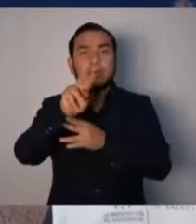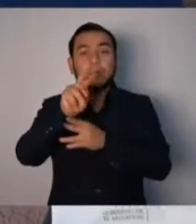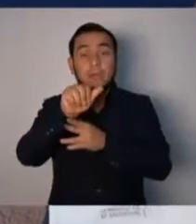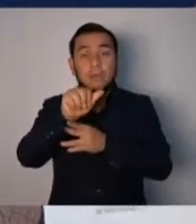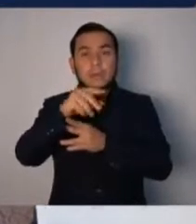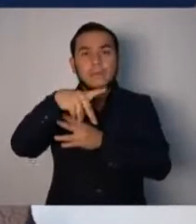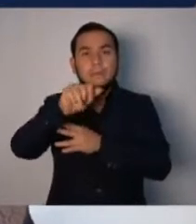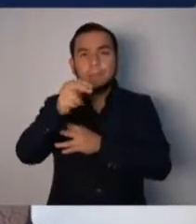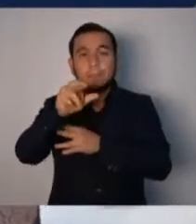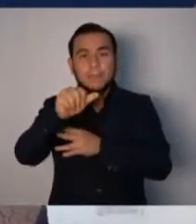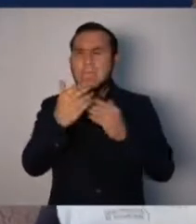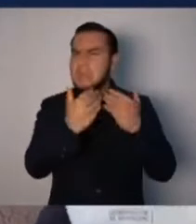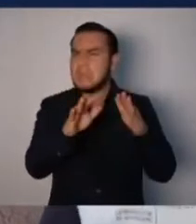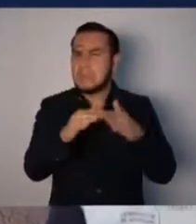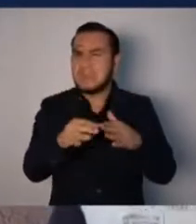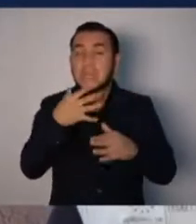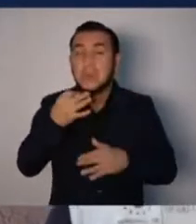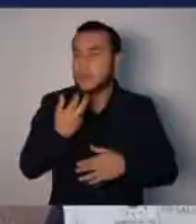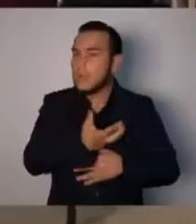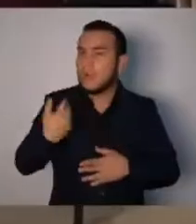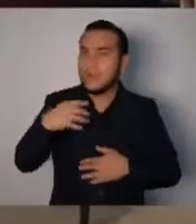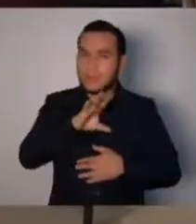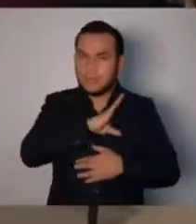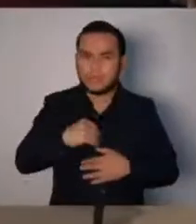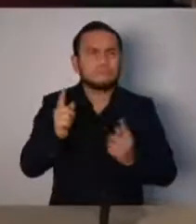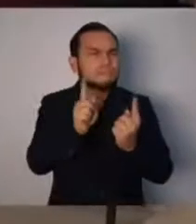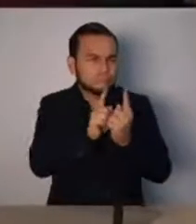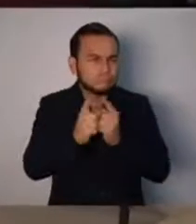conocen cuando el salvador los conoce puestos